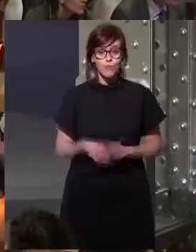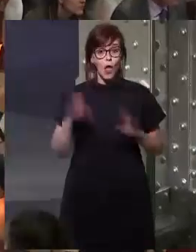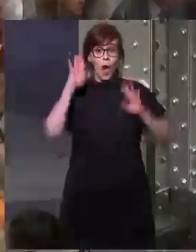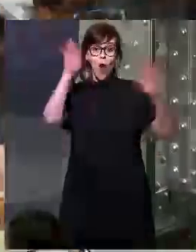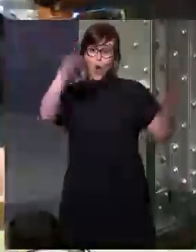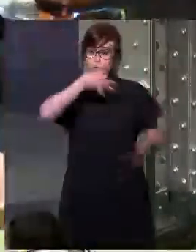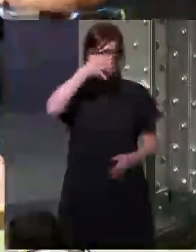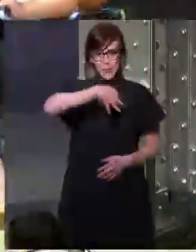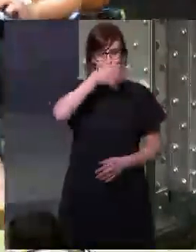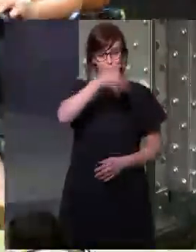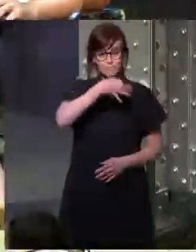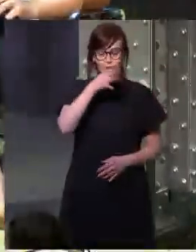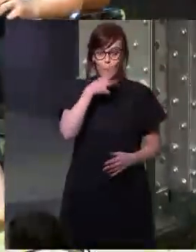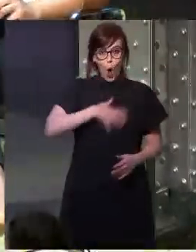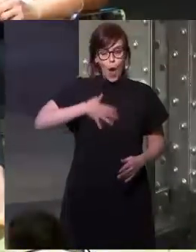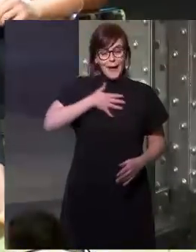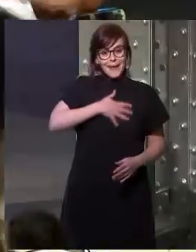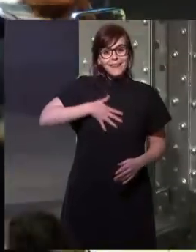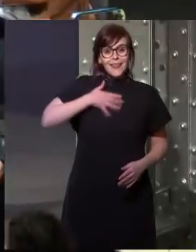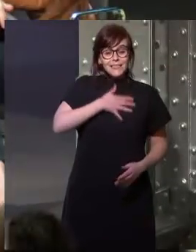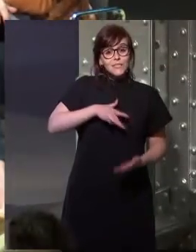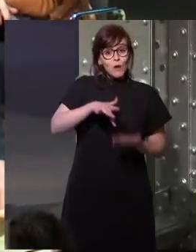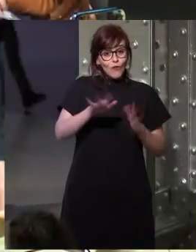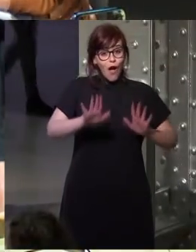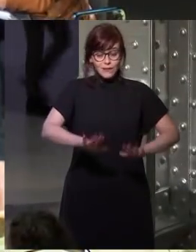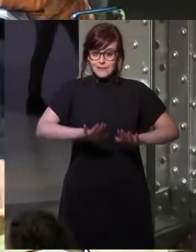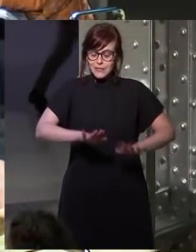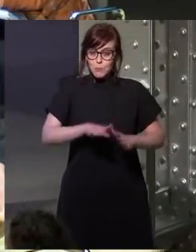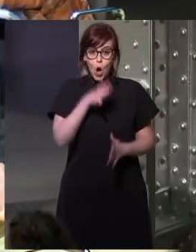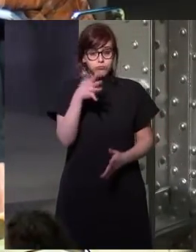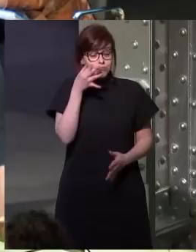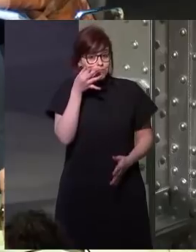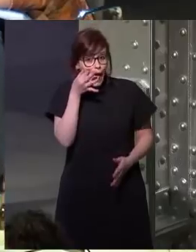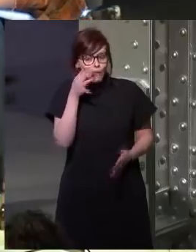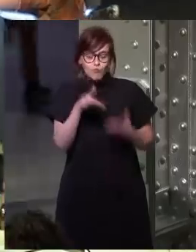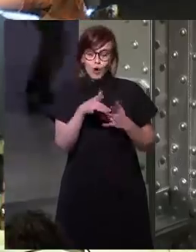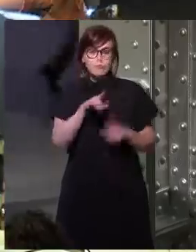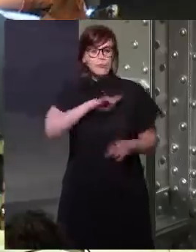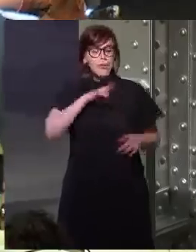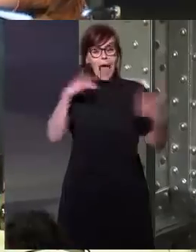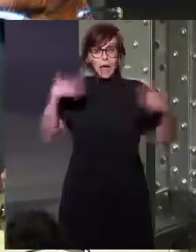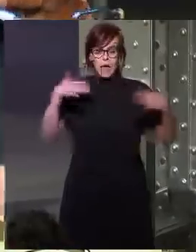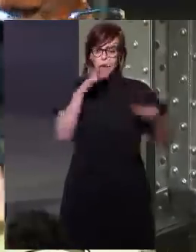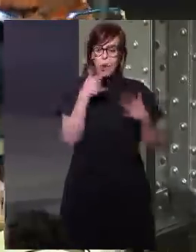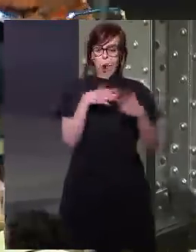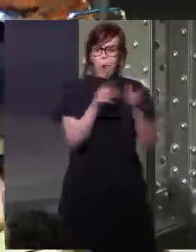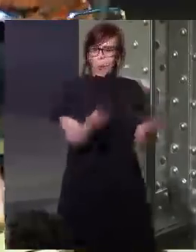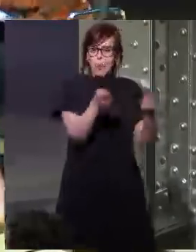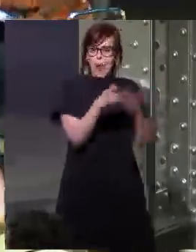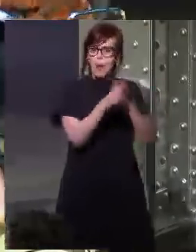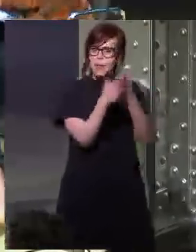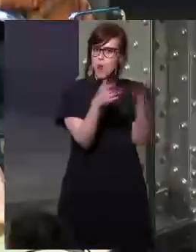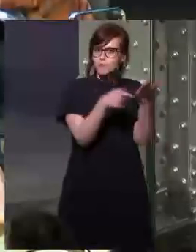Hola, buenas tardes. Bueno, estoy encantadísima de estar aquí, porque realmente, bueno, siempre es una alegría, ¿no?, que se publique un libro, esto para